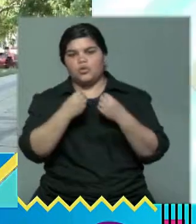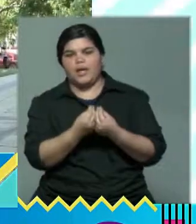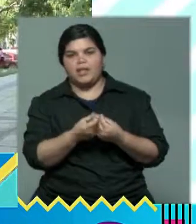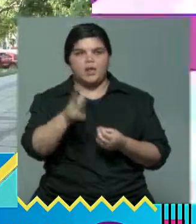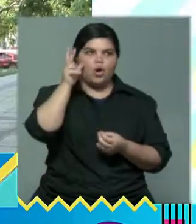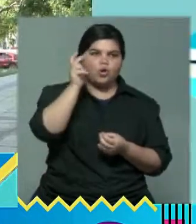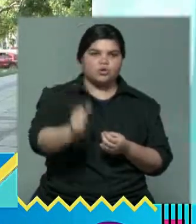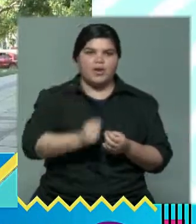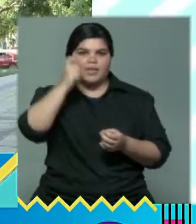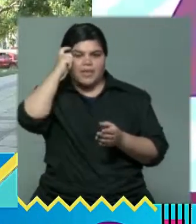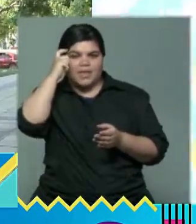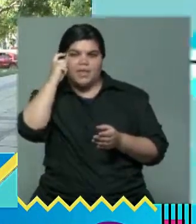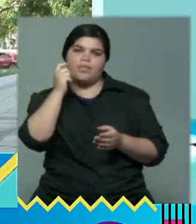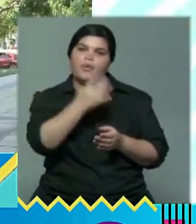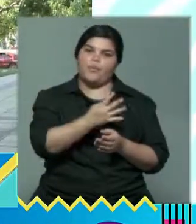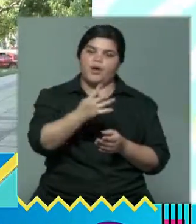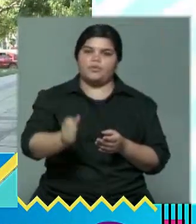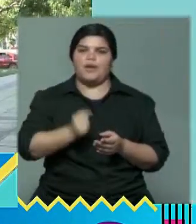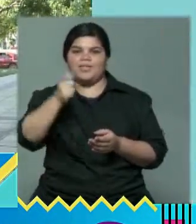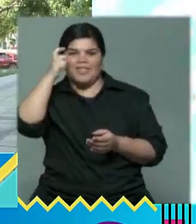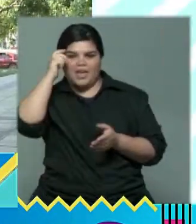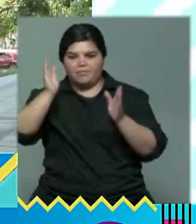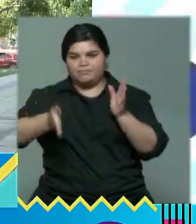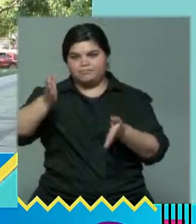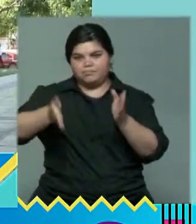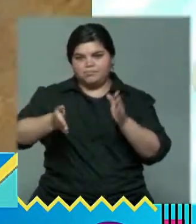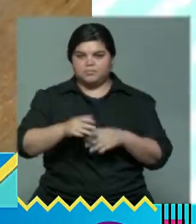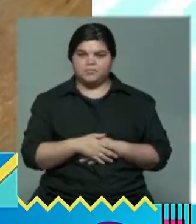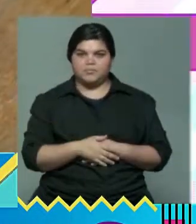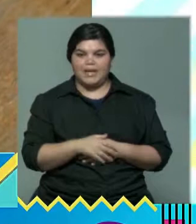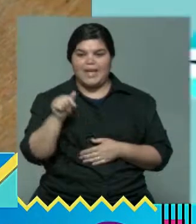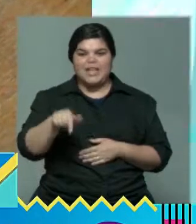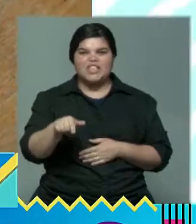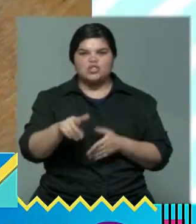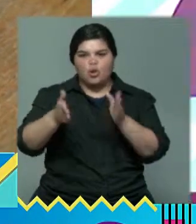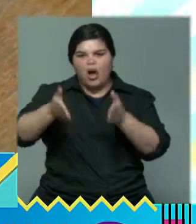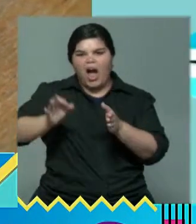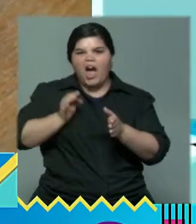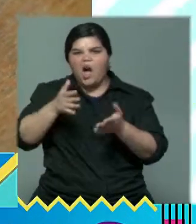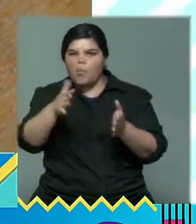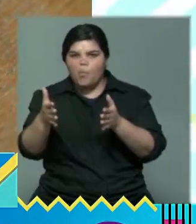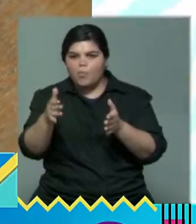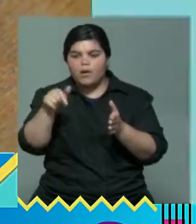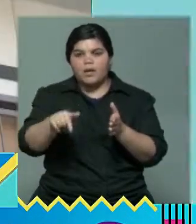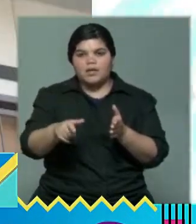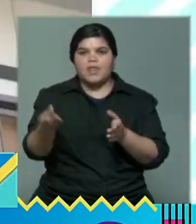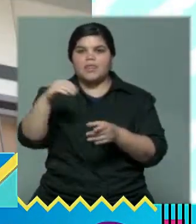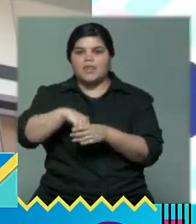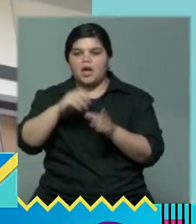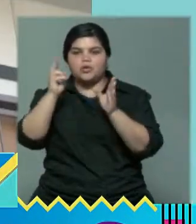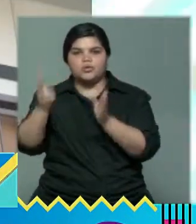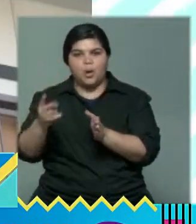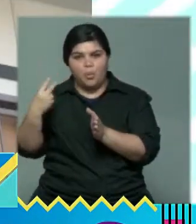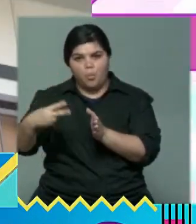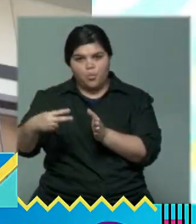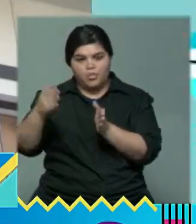de 4 a 10. Ese quantum está en la segunda parte. Las modificaciones que se han introducido en materia de libertad